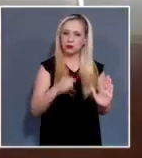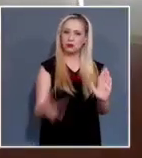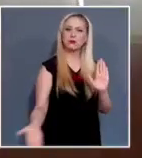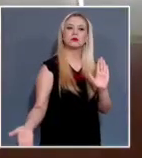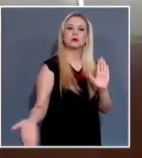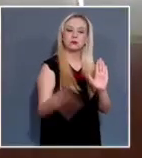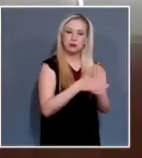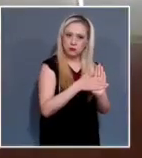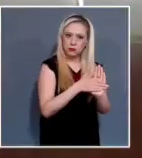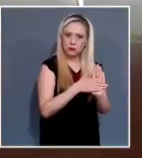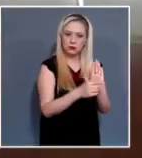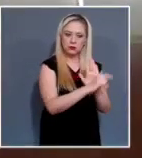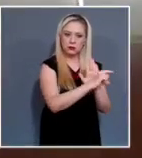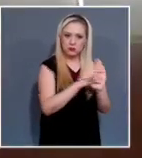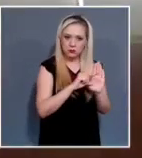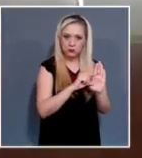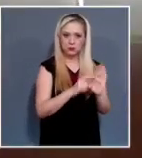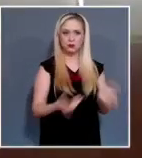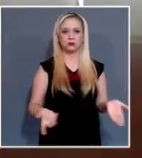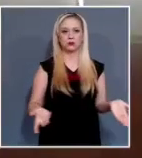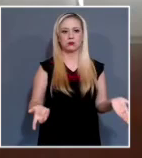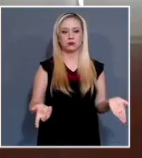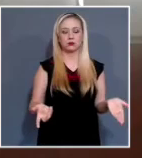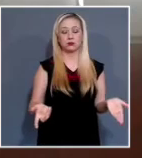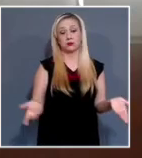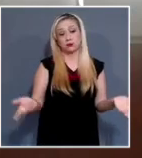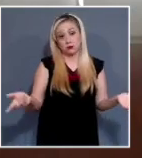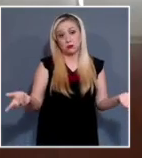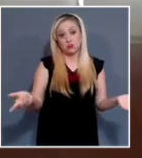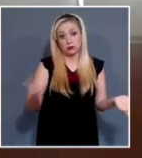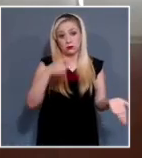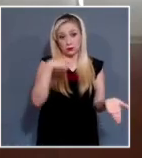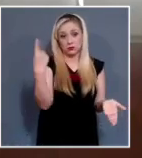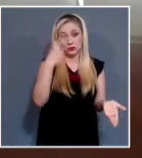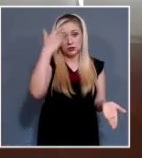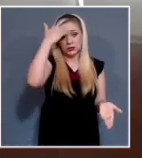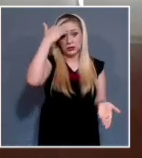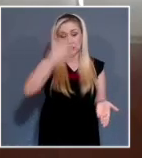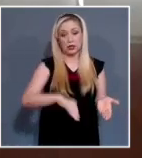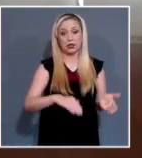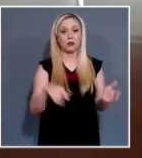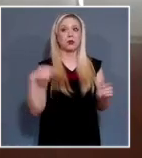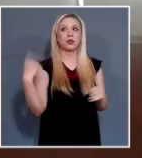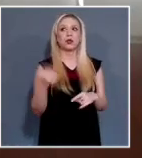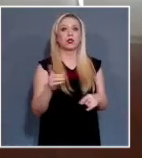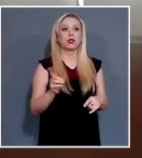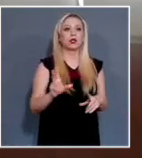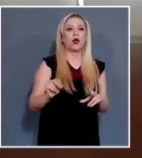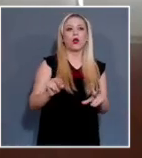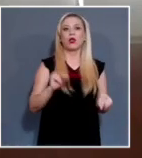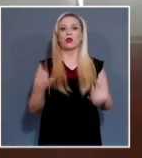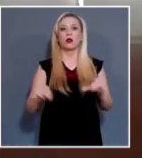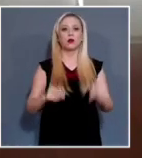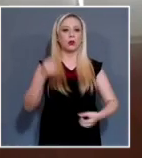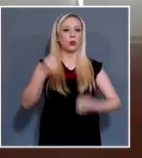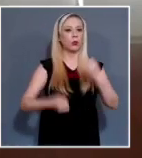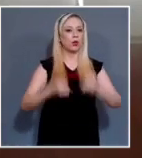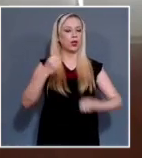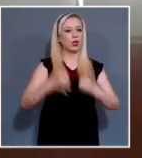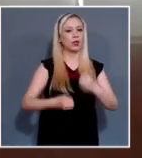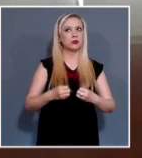sabemos que estos amparos están pues en los juzgados de distrito y conocemos que uno de ellos, que es el de Frito